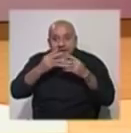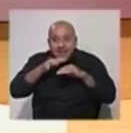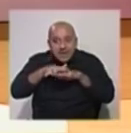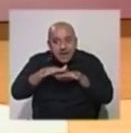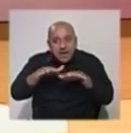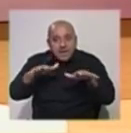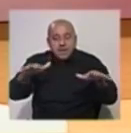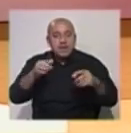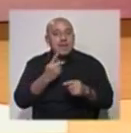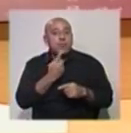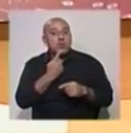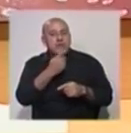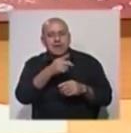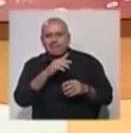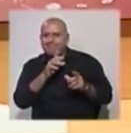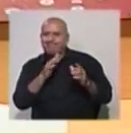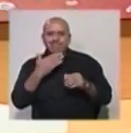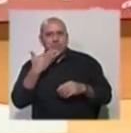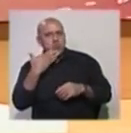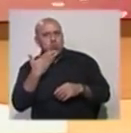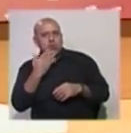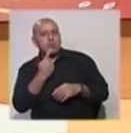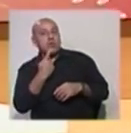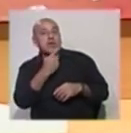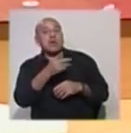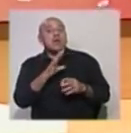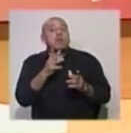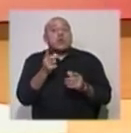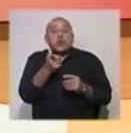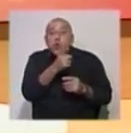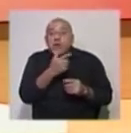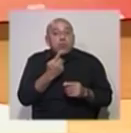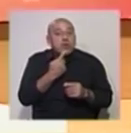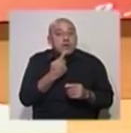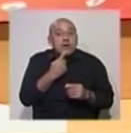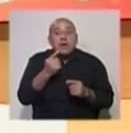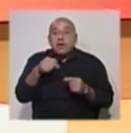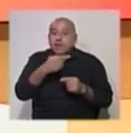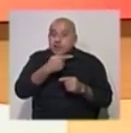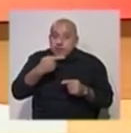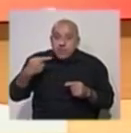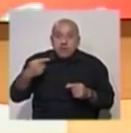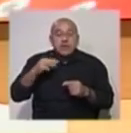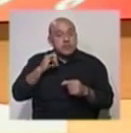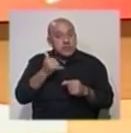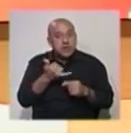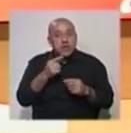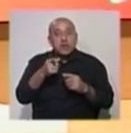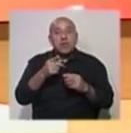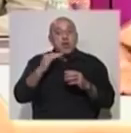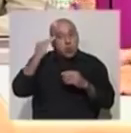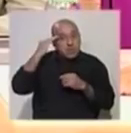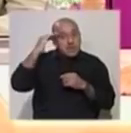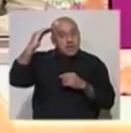la política. Y cuando la política se vacía de contenido, aparecen, como esta semana y ya hace tiempo, aparecieron los